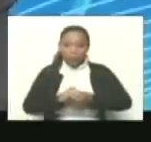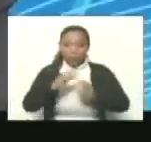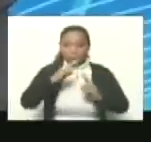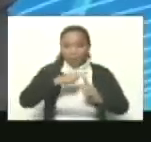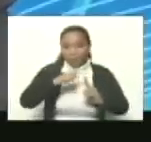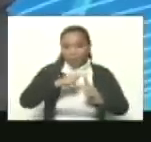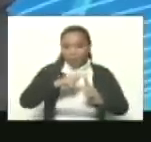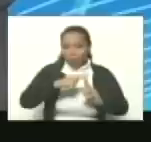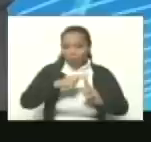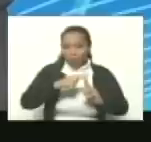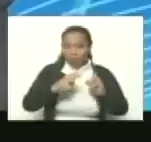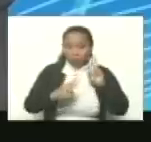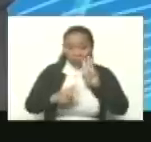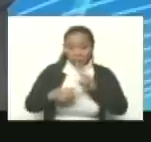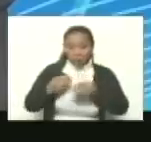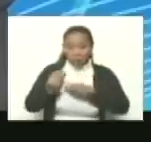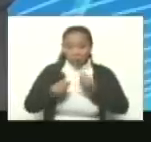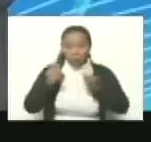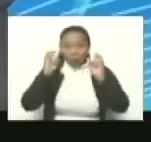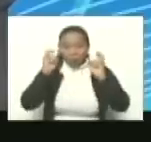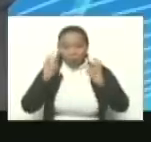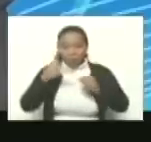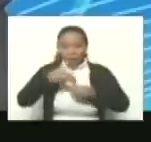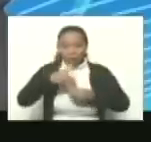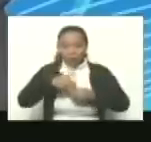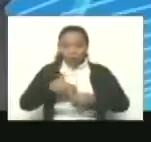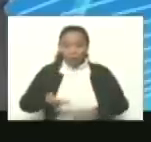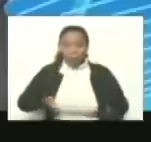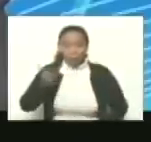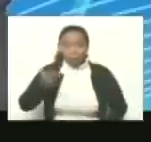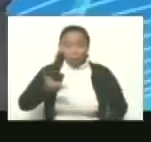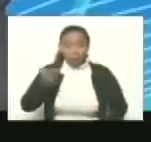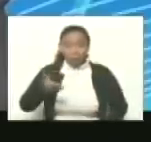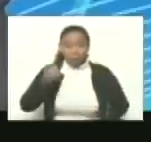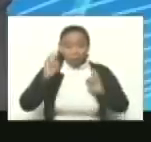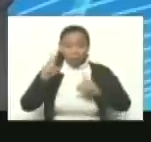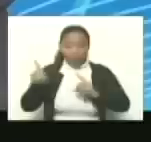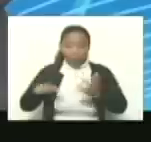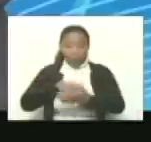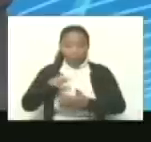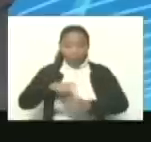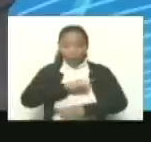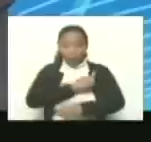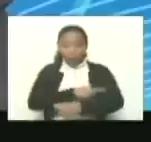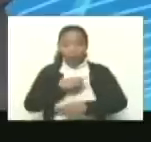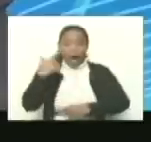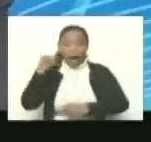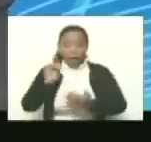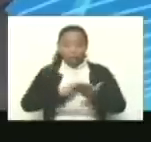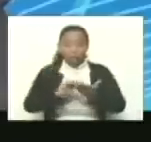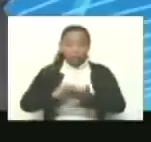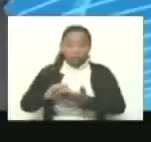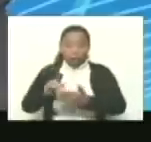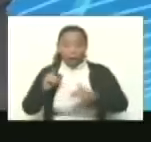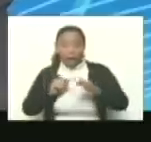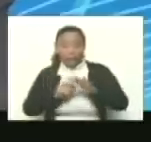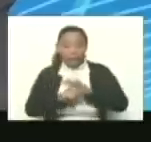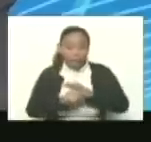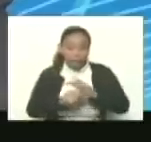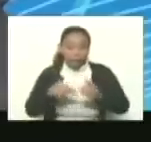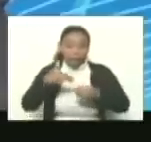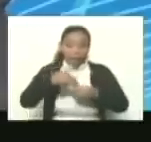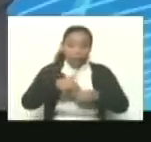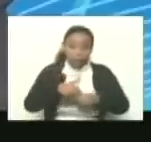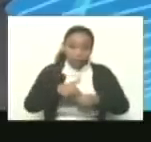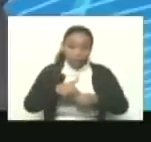Táchira. Vean el tema del combustible, que es un tema recurrente. Hay que resolver ese tema del acceso al combustible, directo